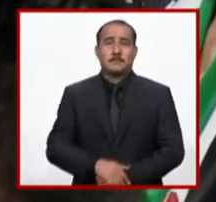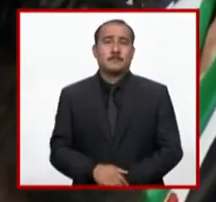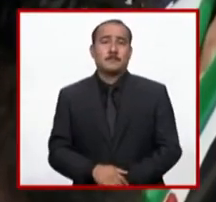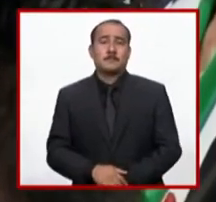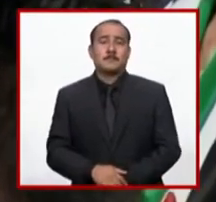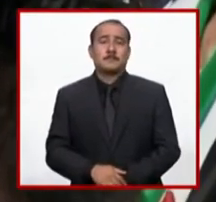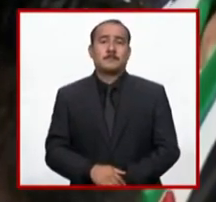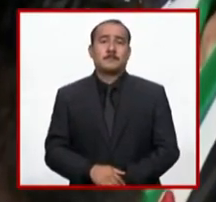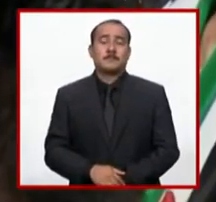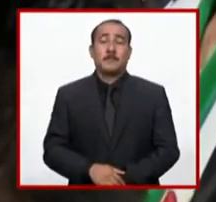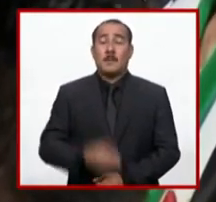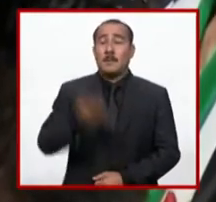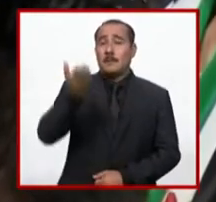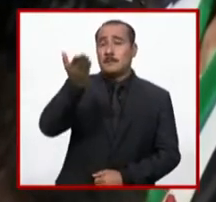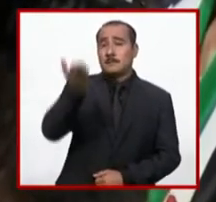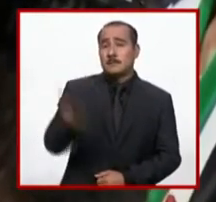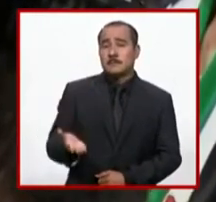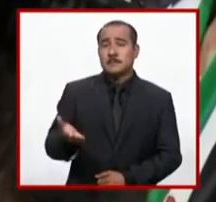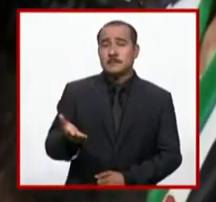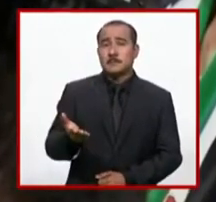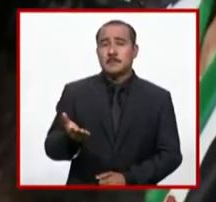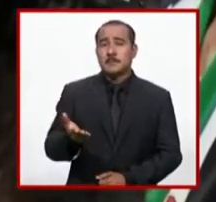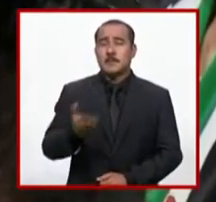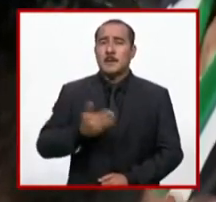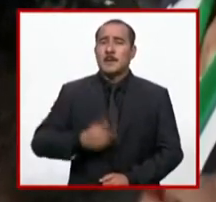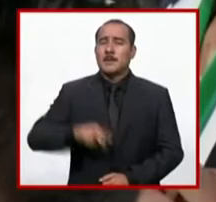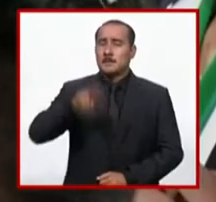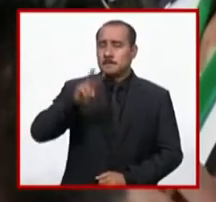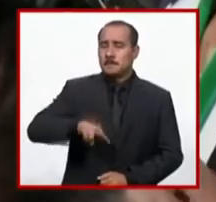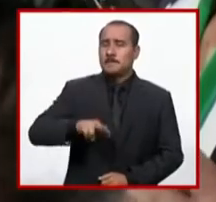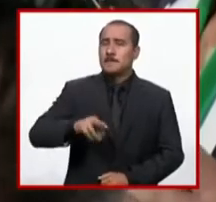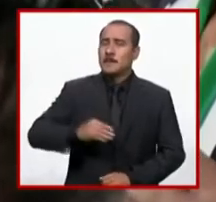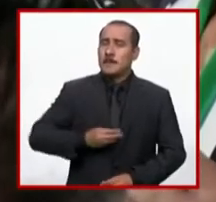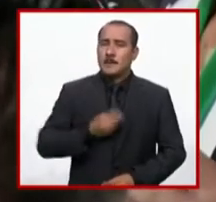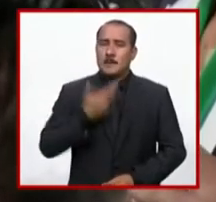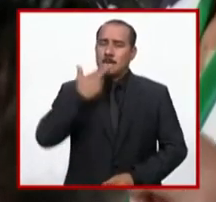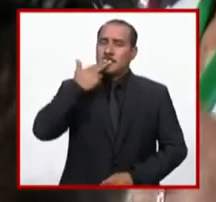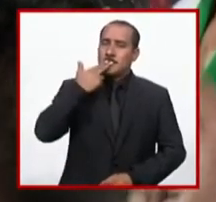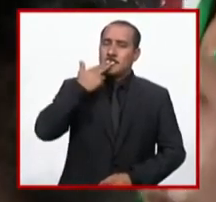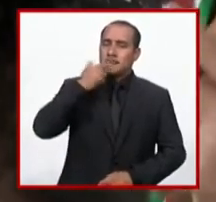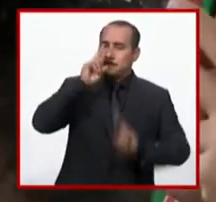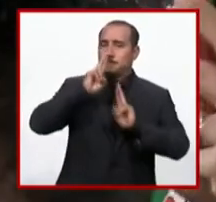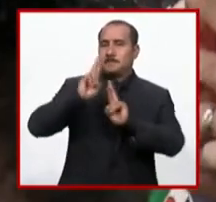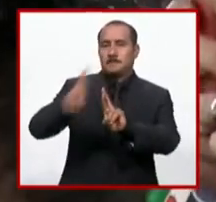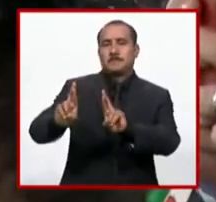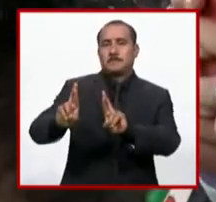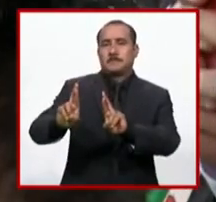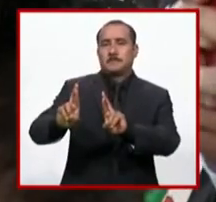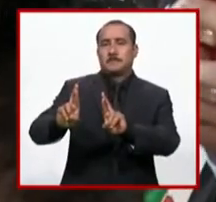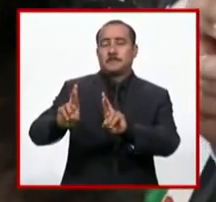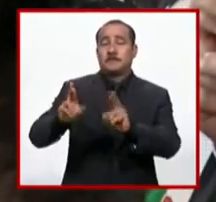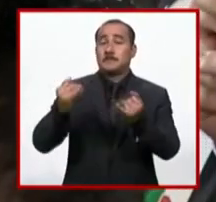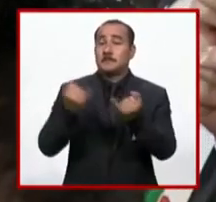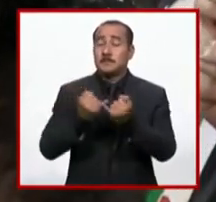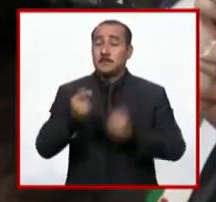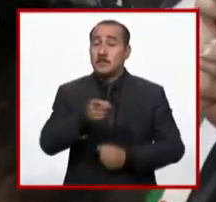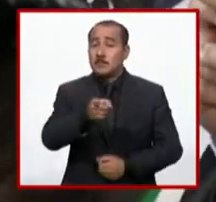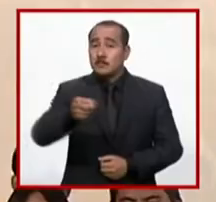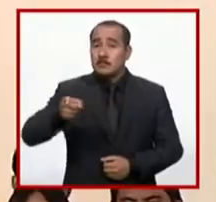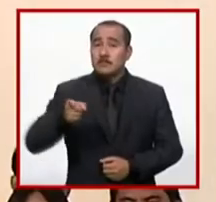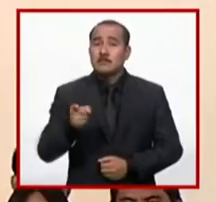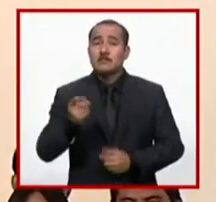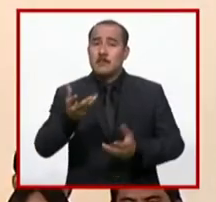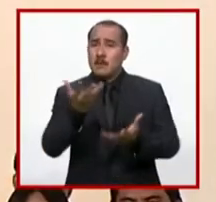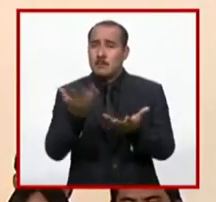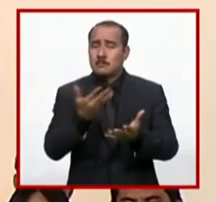aparte es alguien a quien reconozco y admiro, porque también manda un mensaje claro de